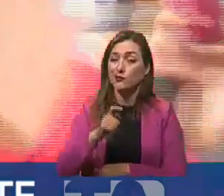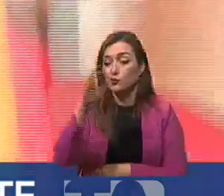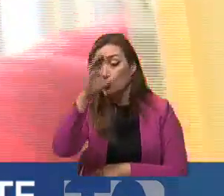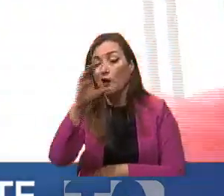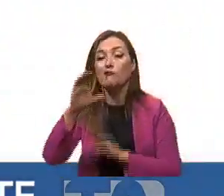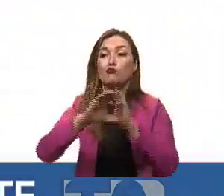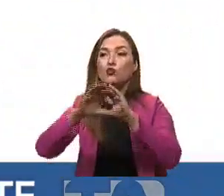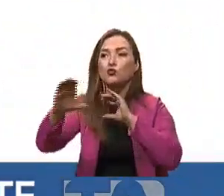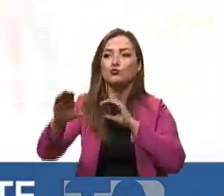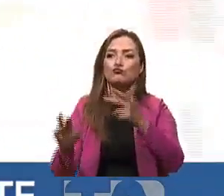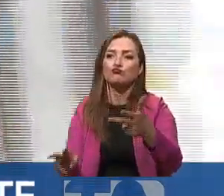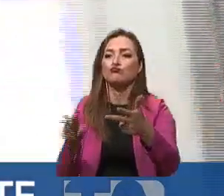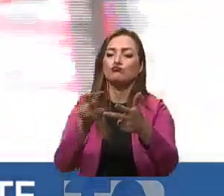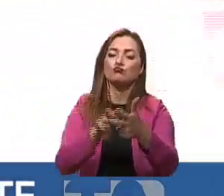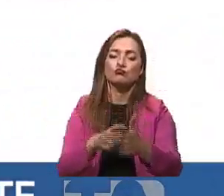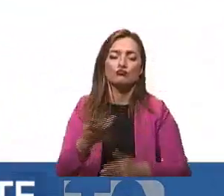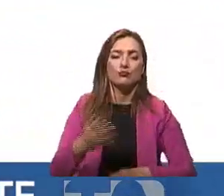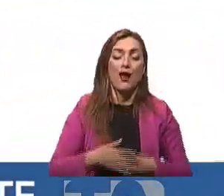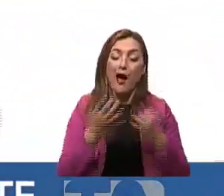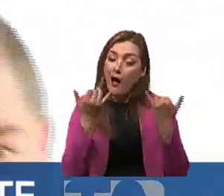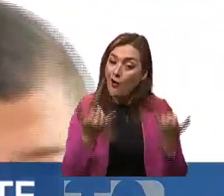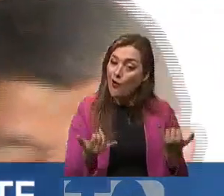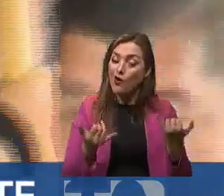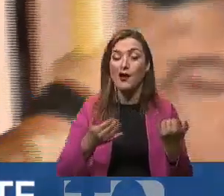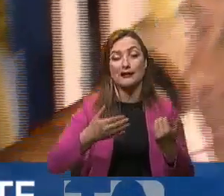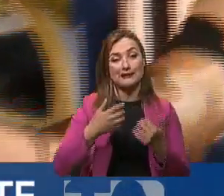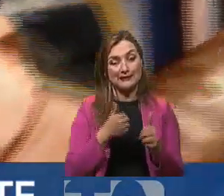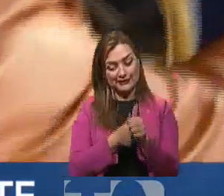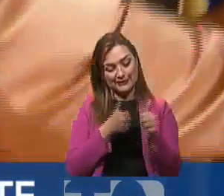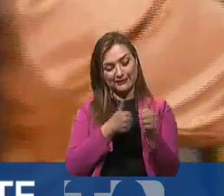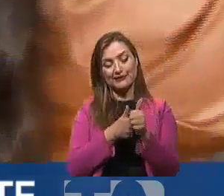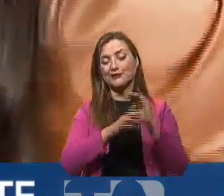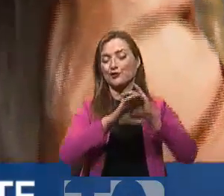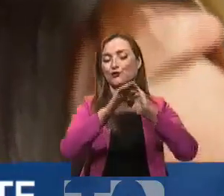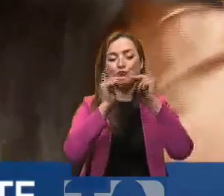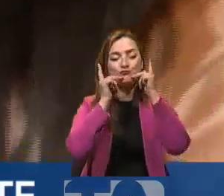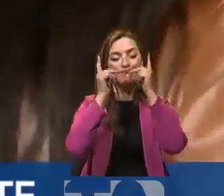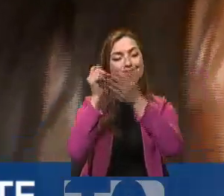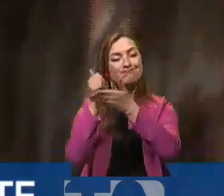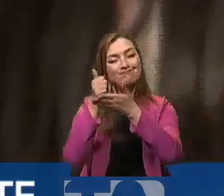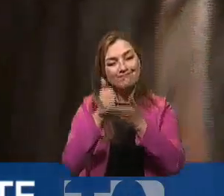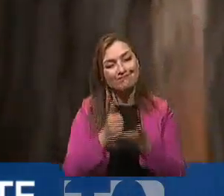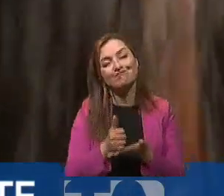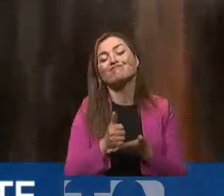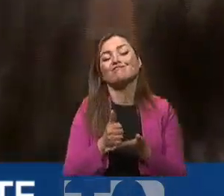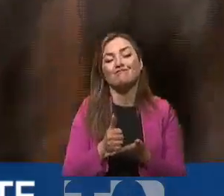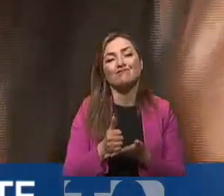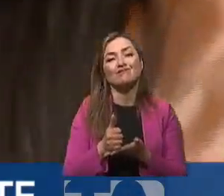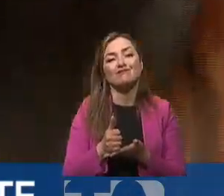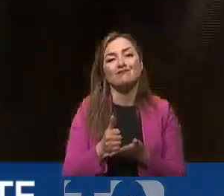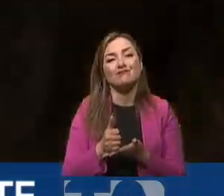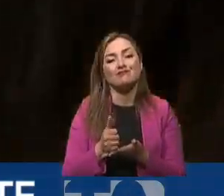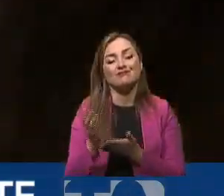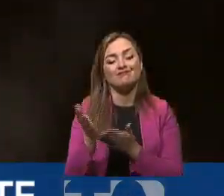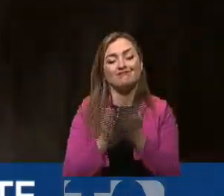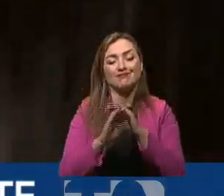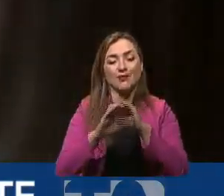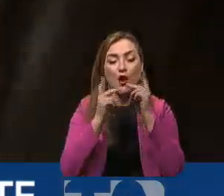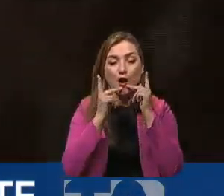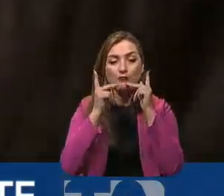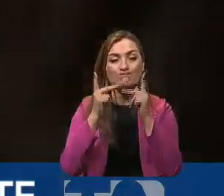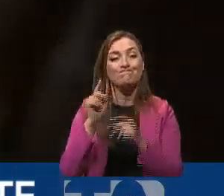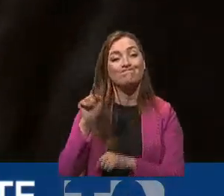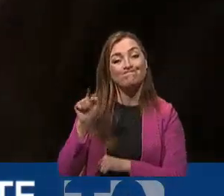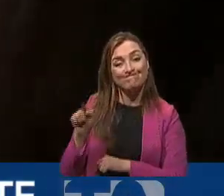personas. Actualmente creo que con el servicio de transporte público nos vemos beneficiados, porque también de alguna forma el servicio de transporte